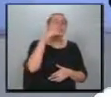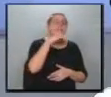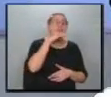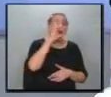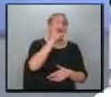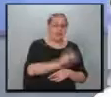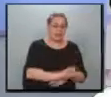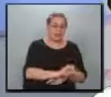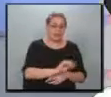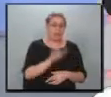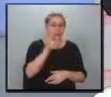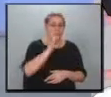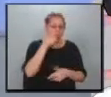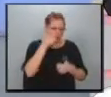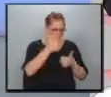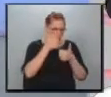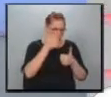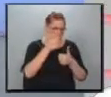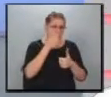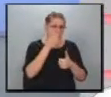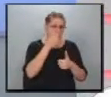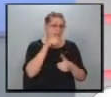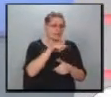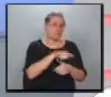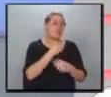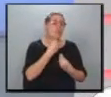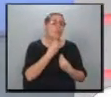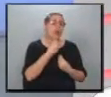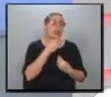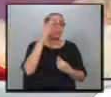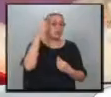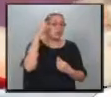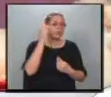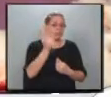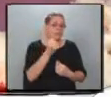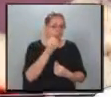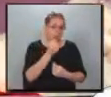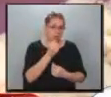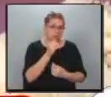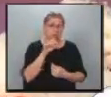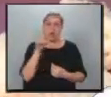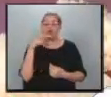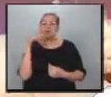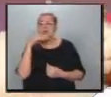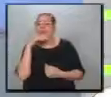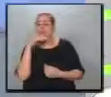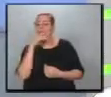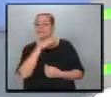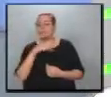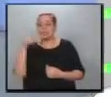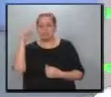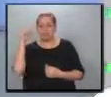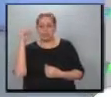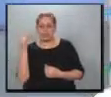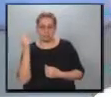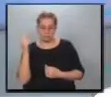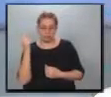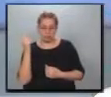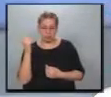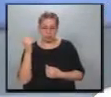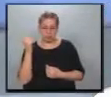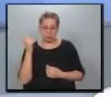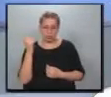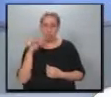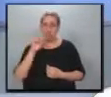los días es fantástico. Yo te digo hasta el precio de este vino. Este vino vale 90 pesos y este vale 190. O sea que es